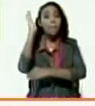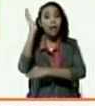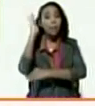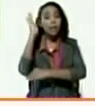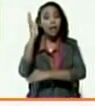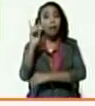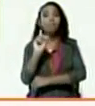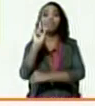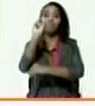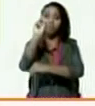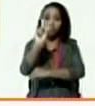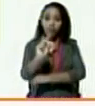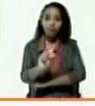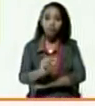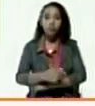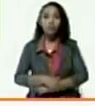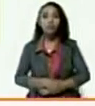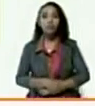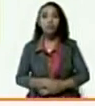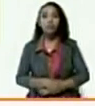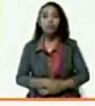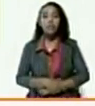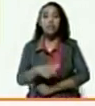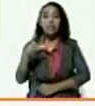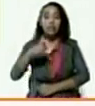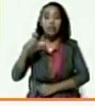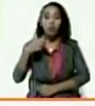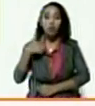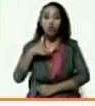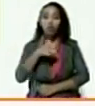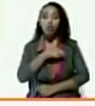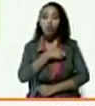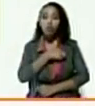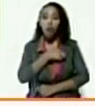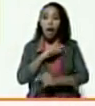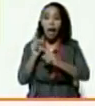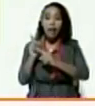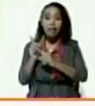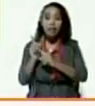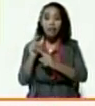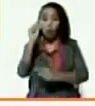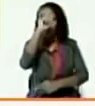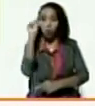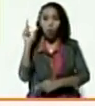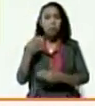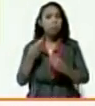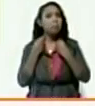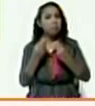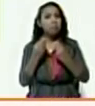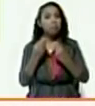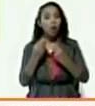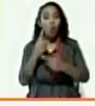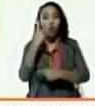pero también requerimos nosotros que este partido sirva para hacer